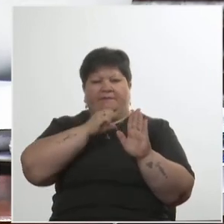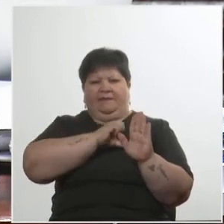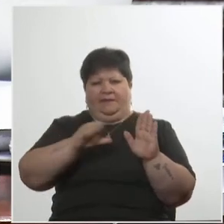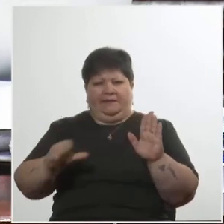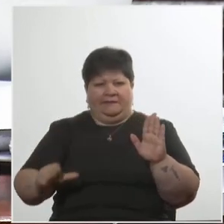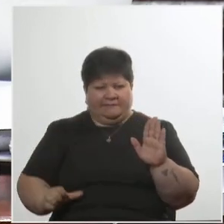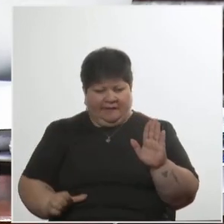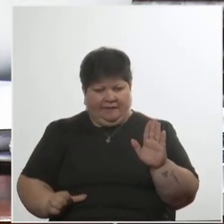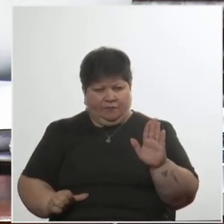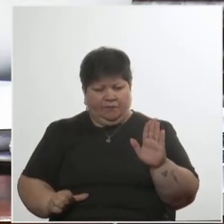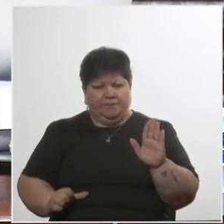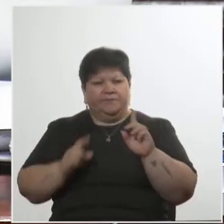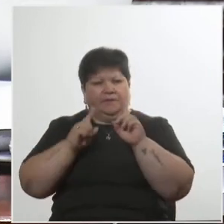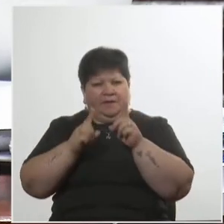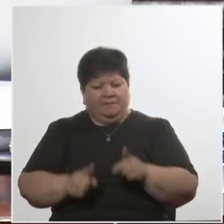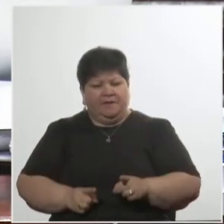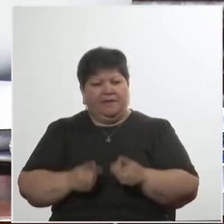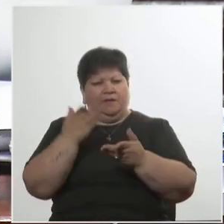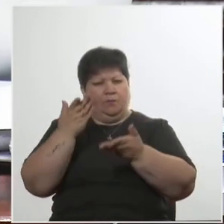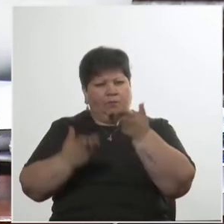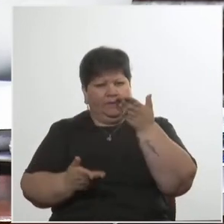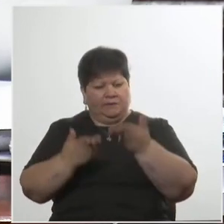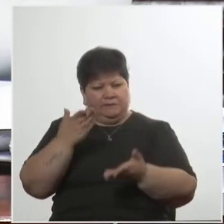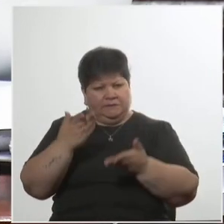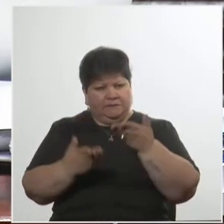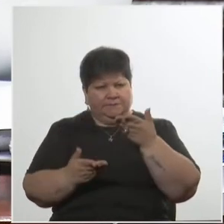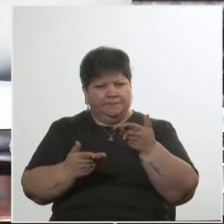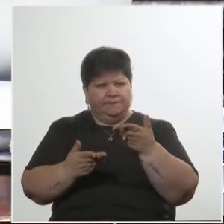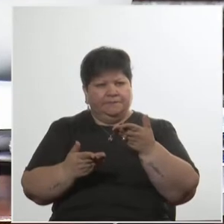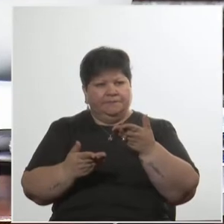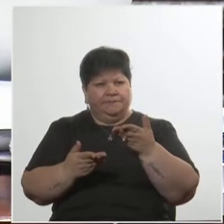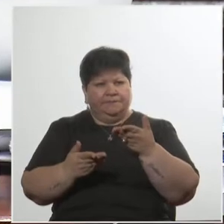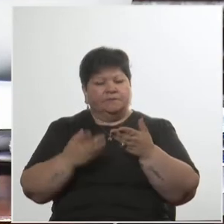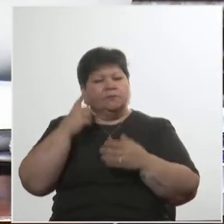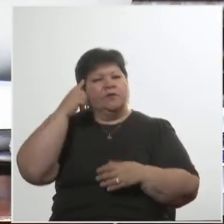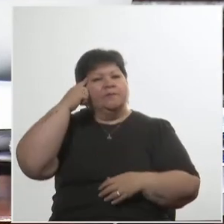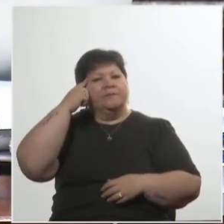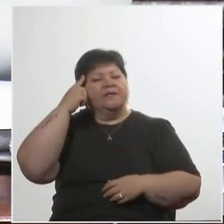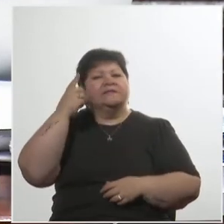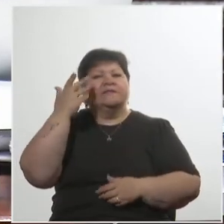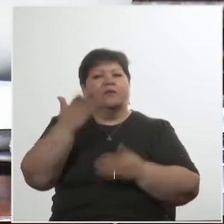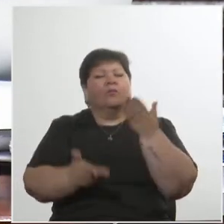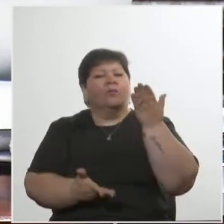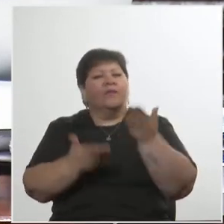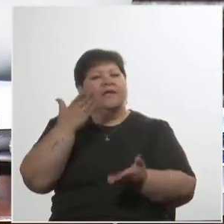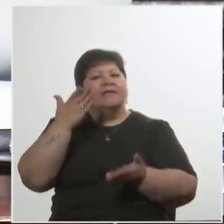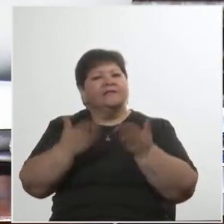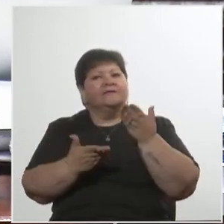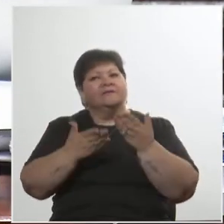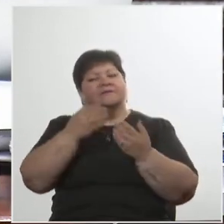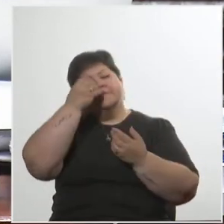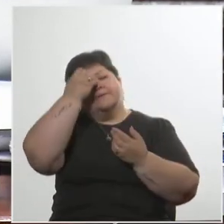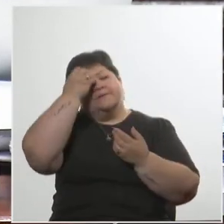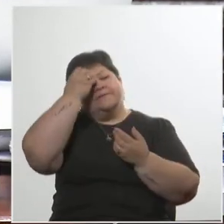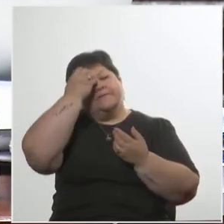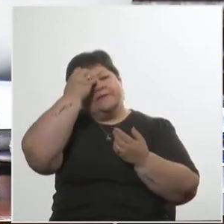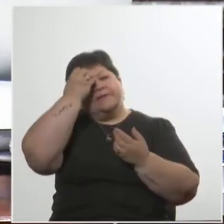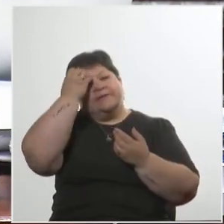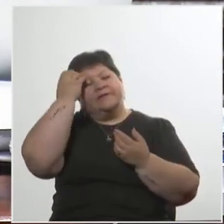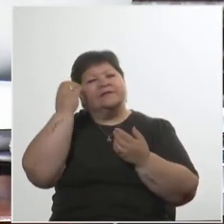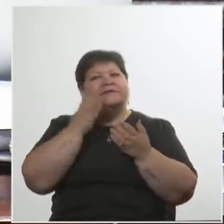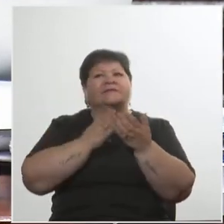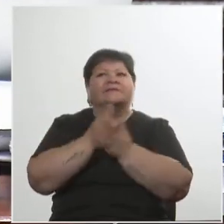de derecho honra a la justicia y cuando pensamos en la justicia y siempre se nos representa con